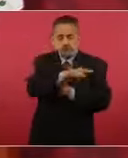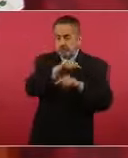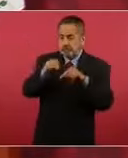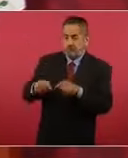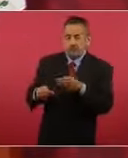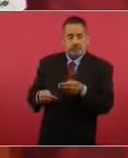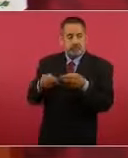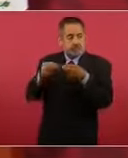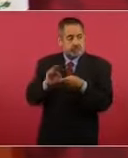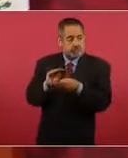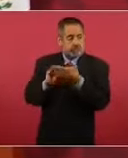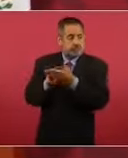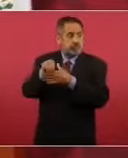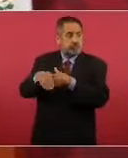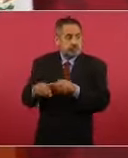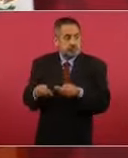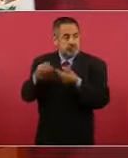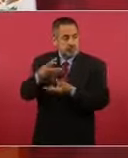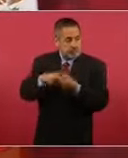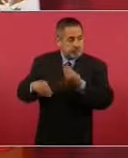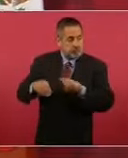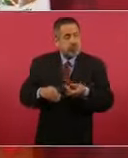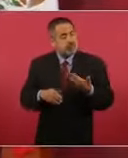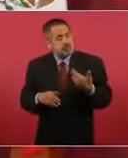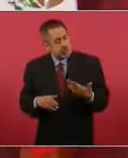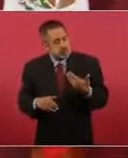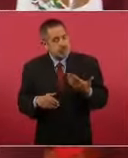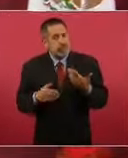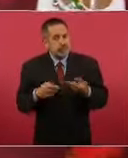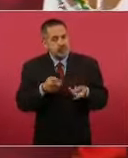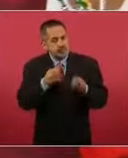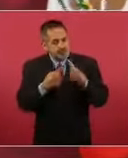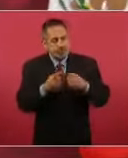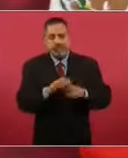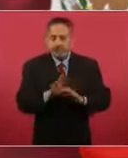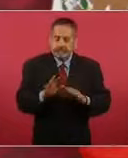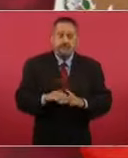y y luego e